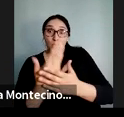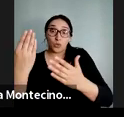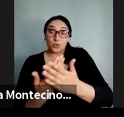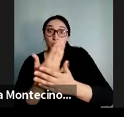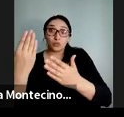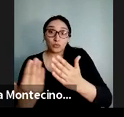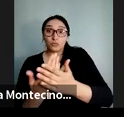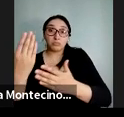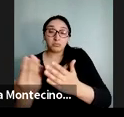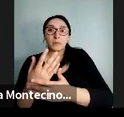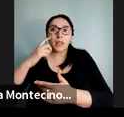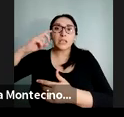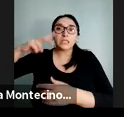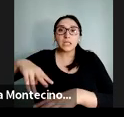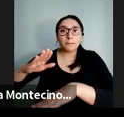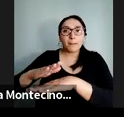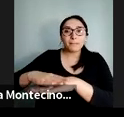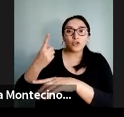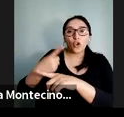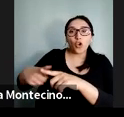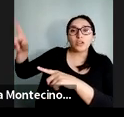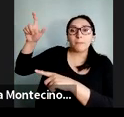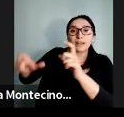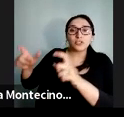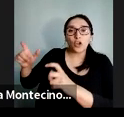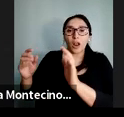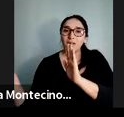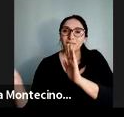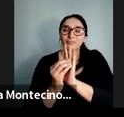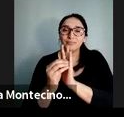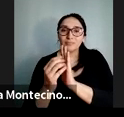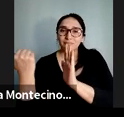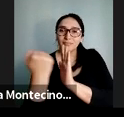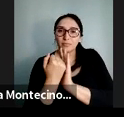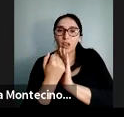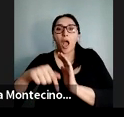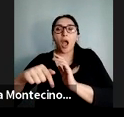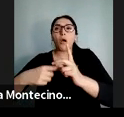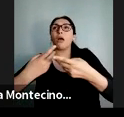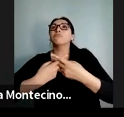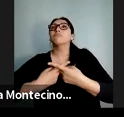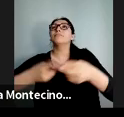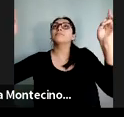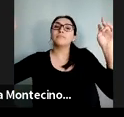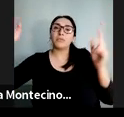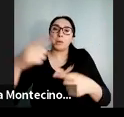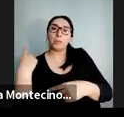pedirle consentimiento a las personas a las que etiquetabas en estas fotos. Y ahora ese material anda suelto por ahí dando